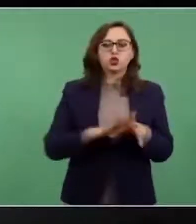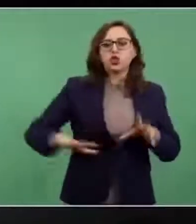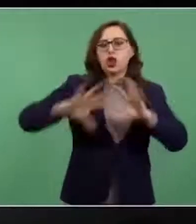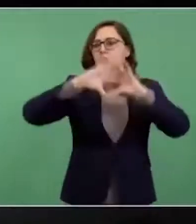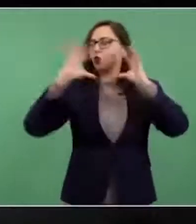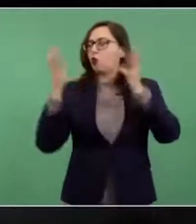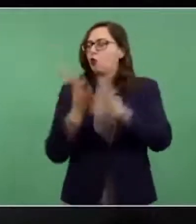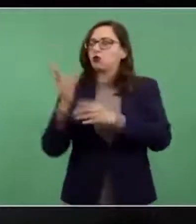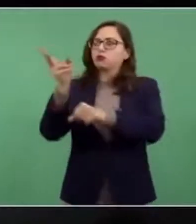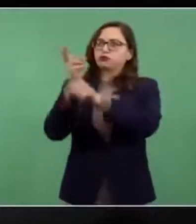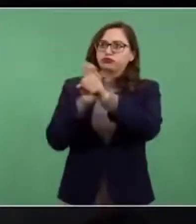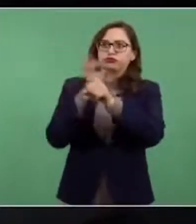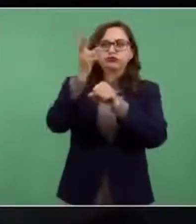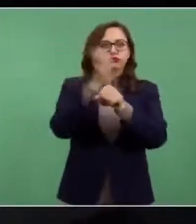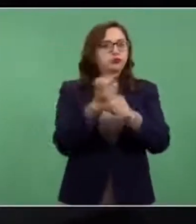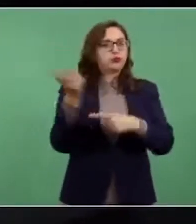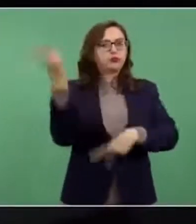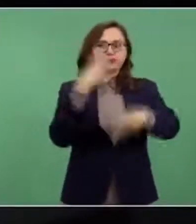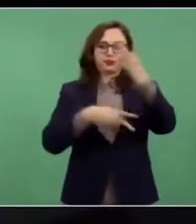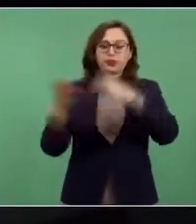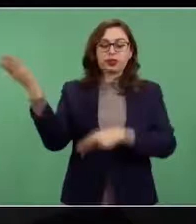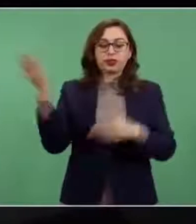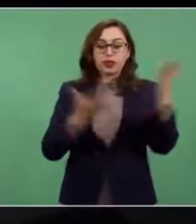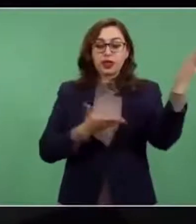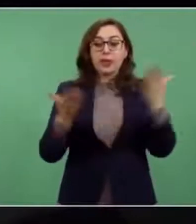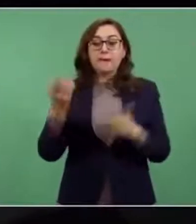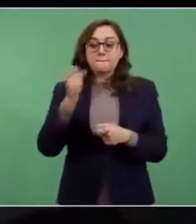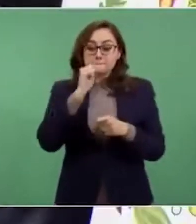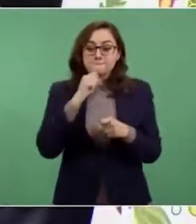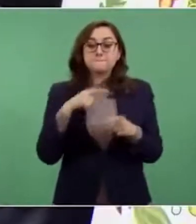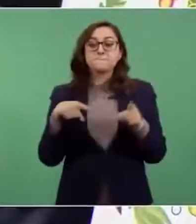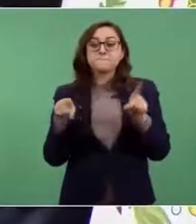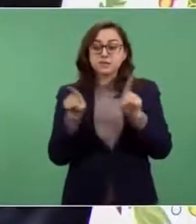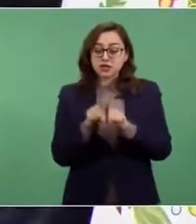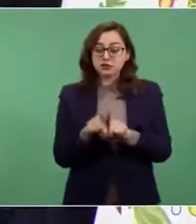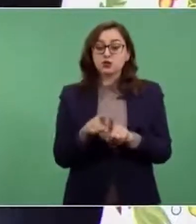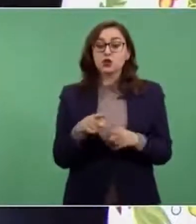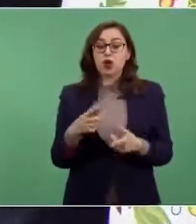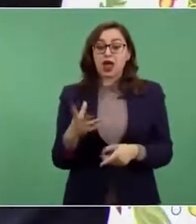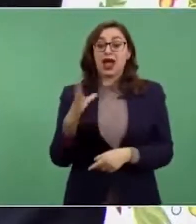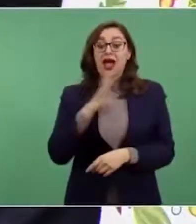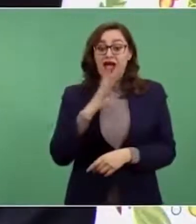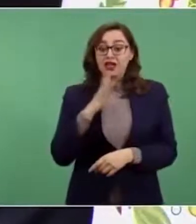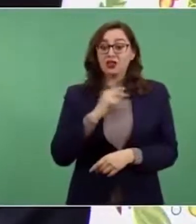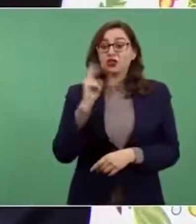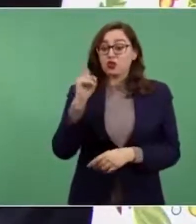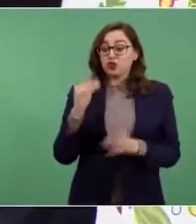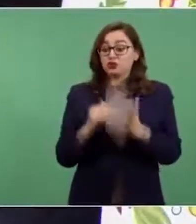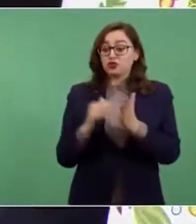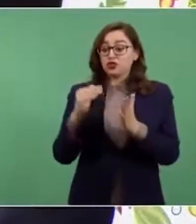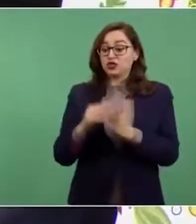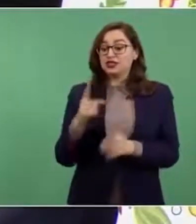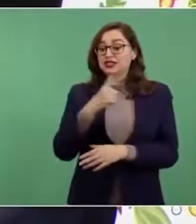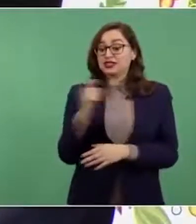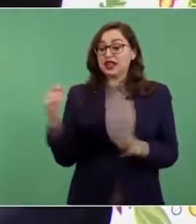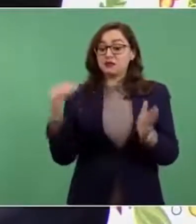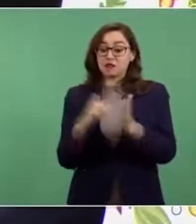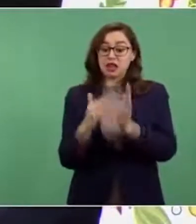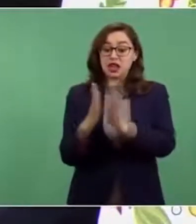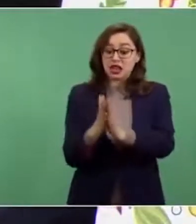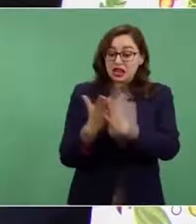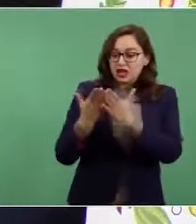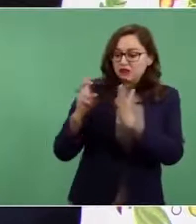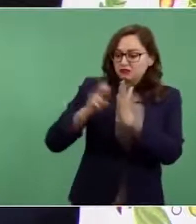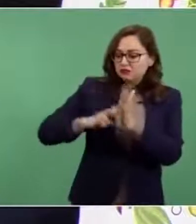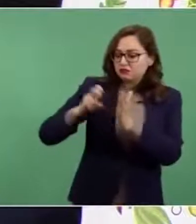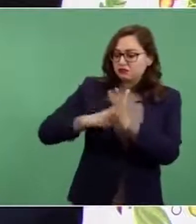mundo. Destaco la reedición de 2.100.000 libros que se están distribuyendo